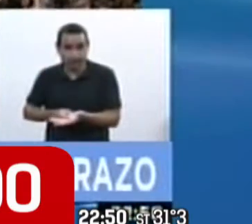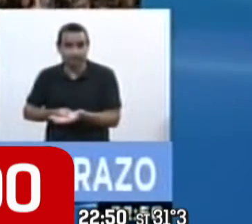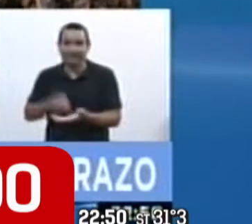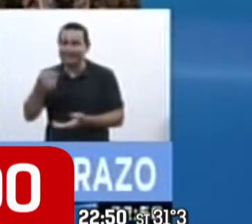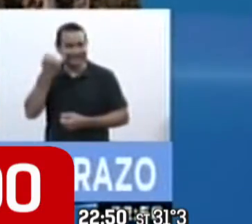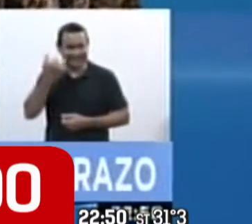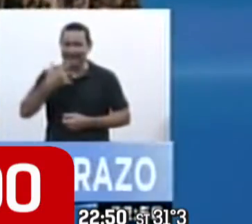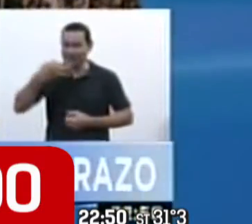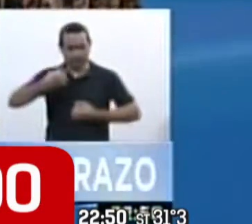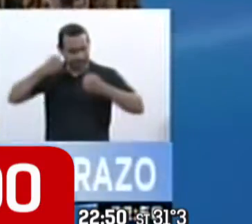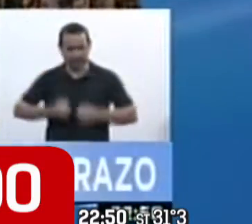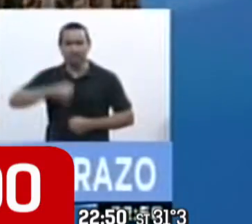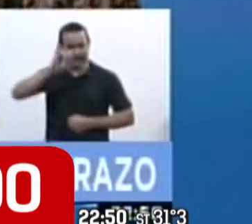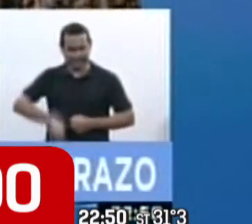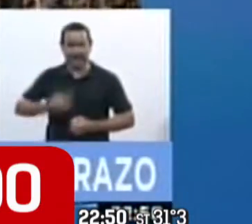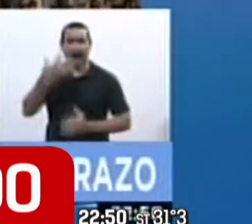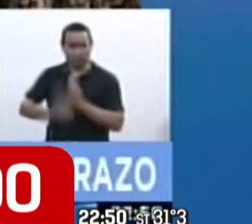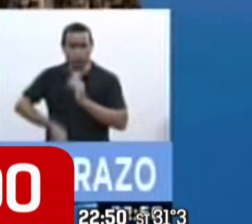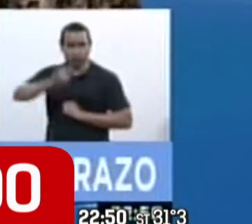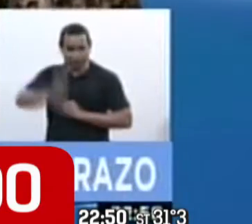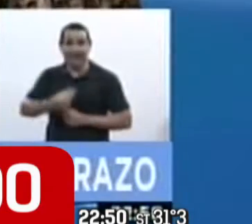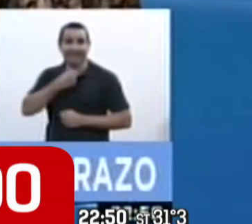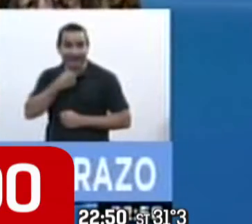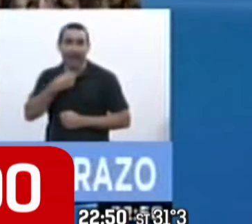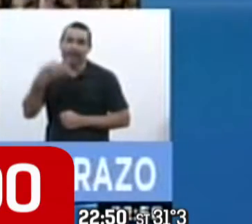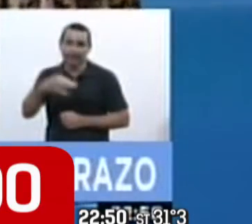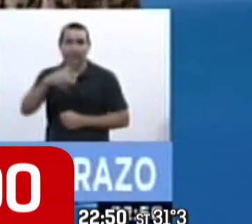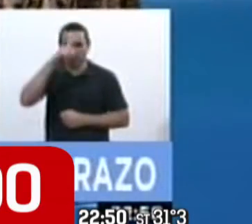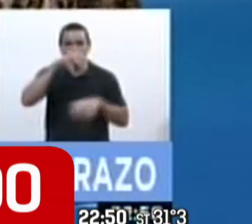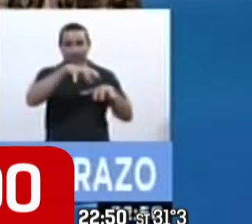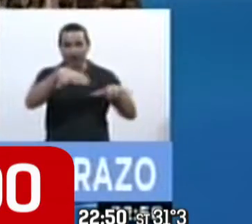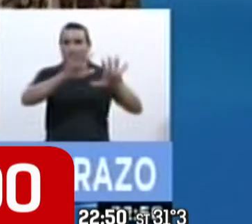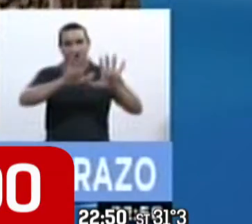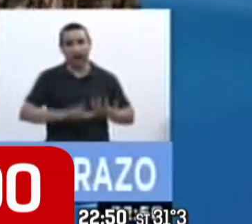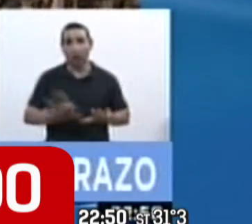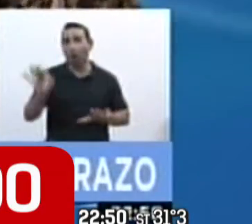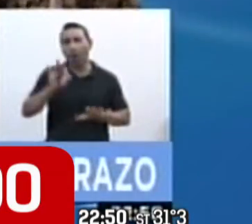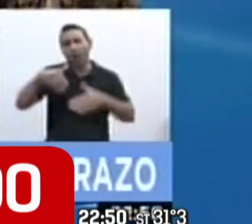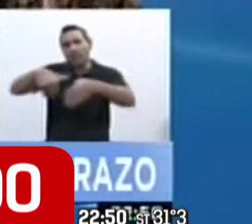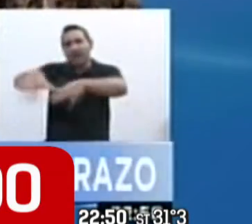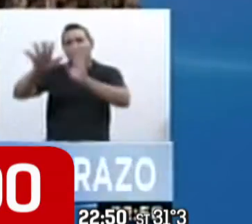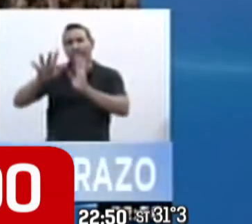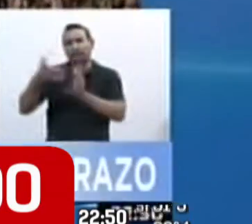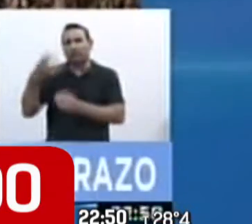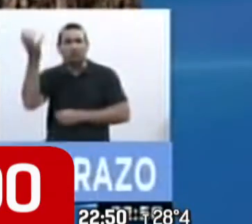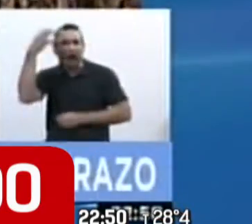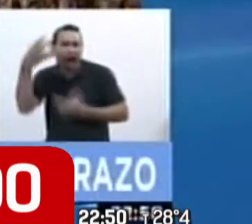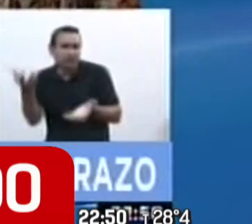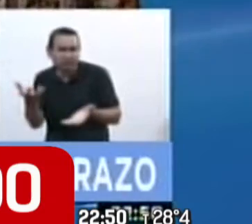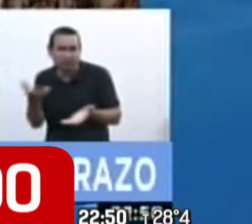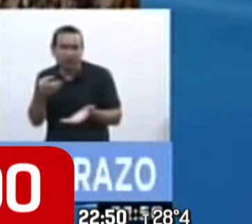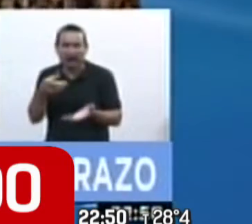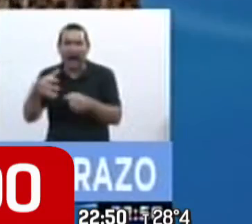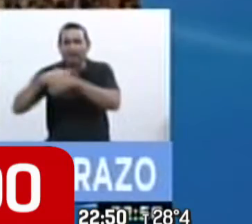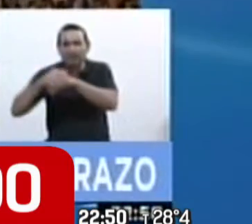que está completamente decidido y lo va a hacer, un sistema de salud, o vamos a dejar que lo siga haciendo en un baño, con